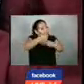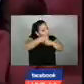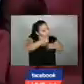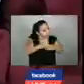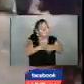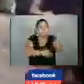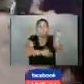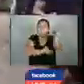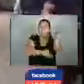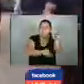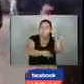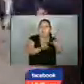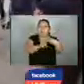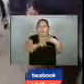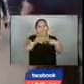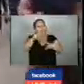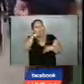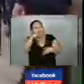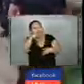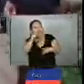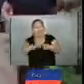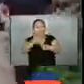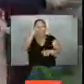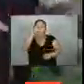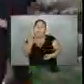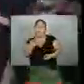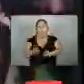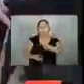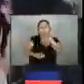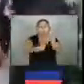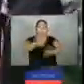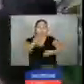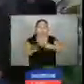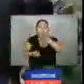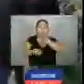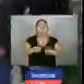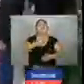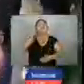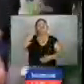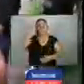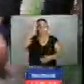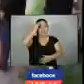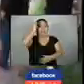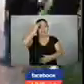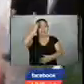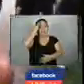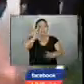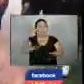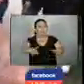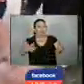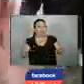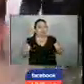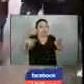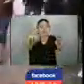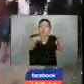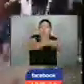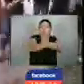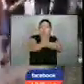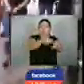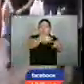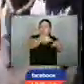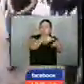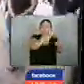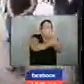tipo documental, pericial y testimonial, que nos ha llegado a determinar que esta se trata de una estructura que